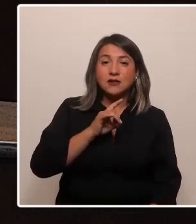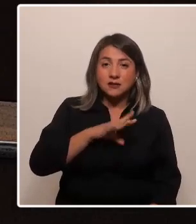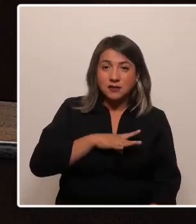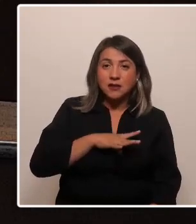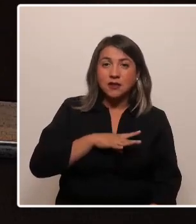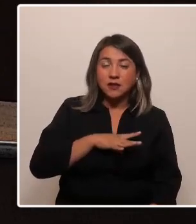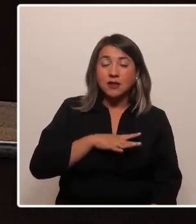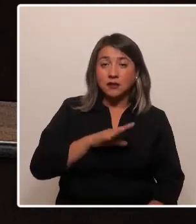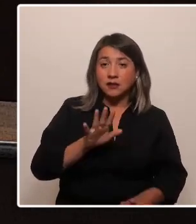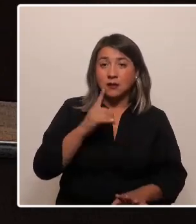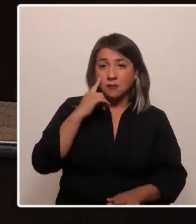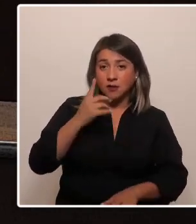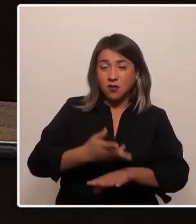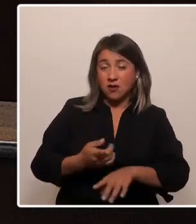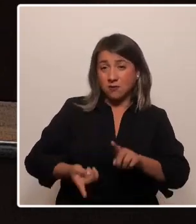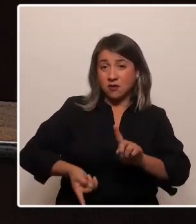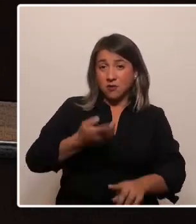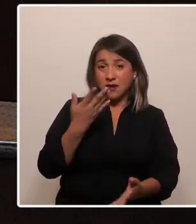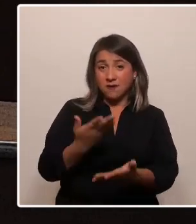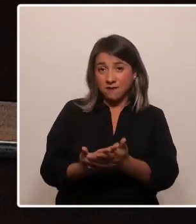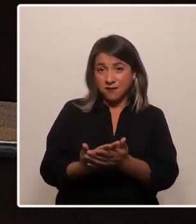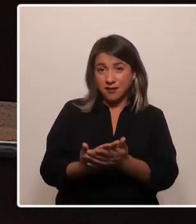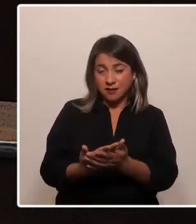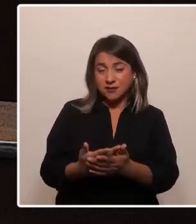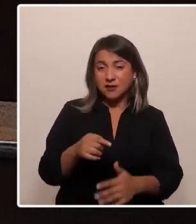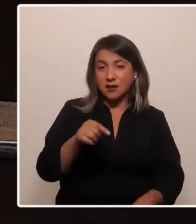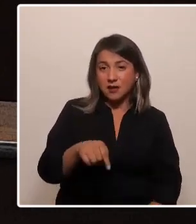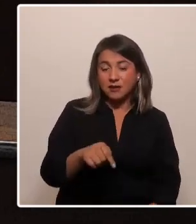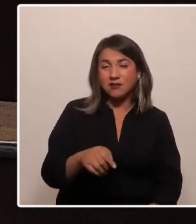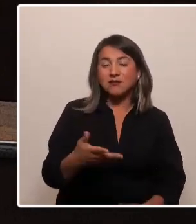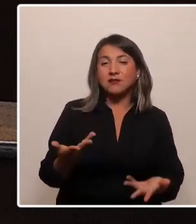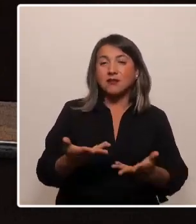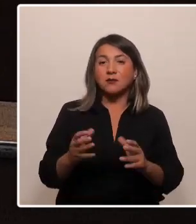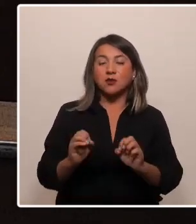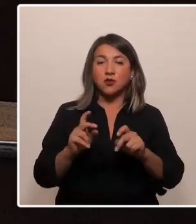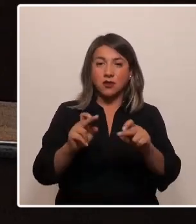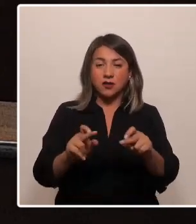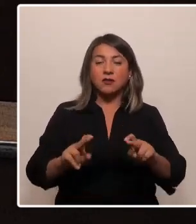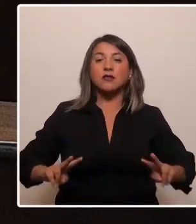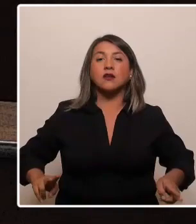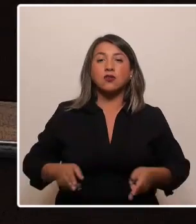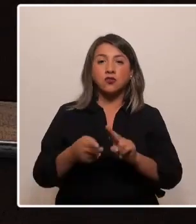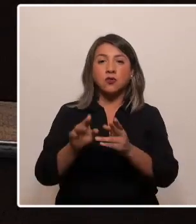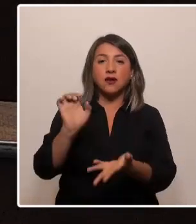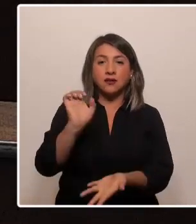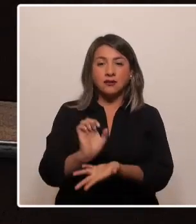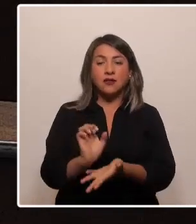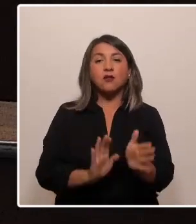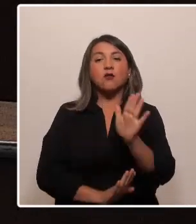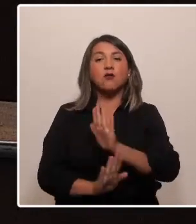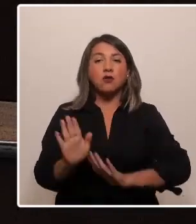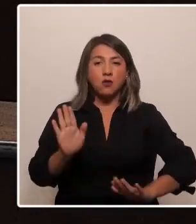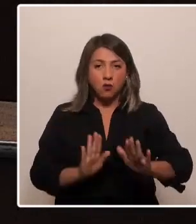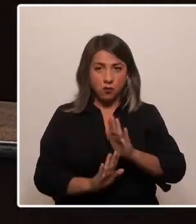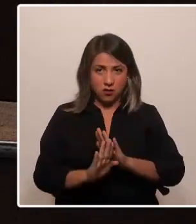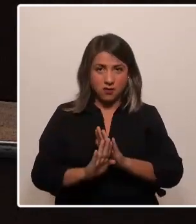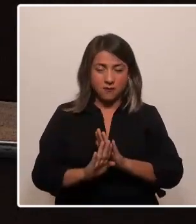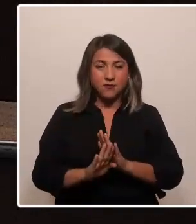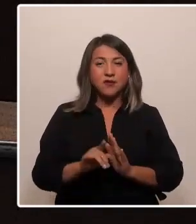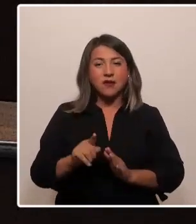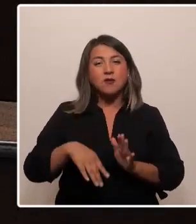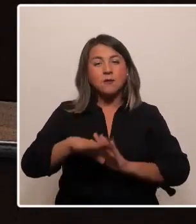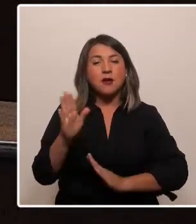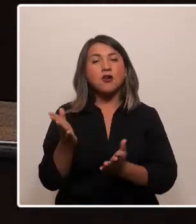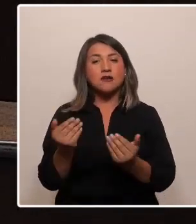En Chile contempla, pero habilita por primera vez en décadas la posibilidad de construir un Estado que protege a quienes más lo